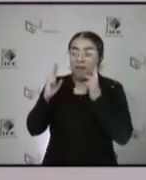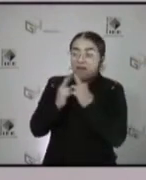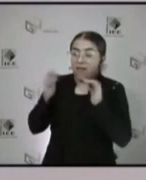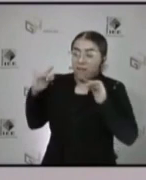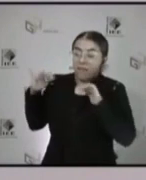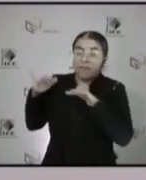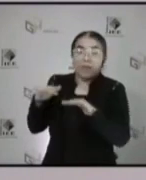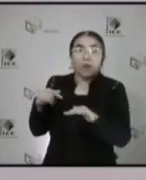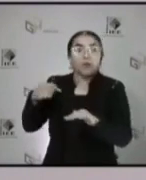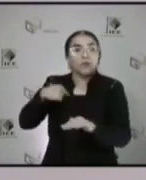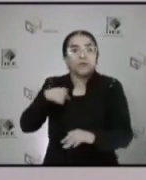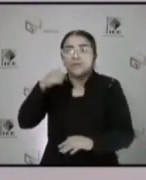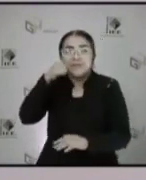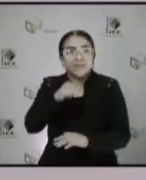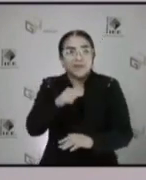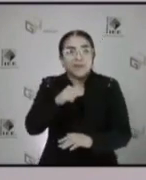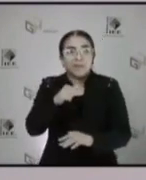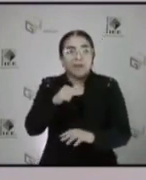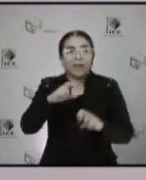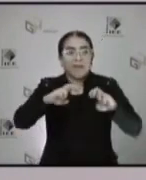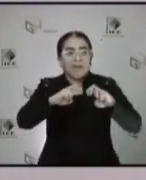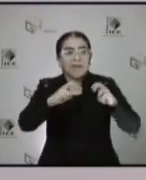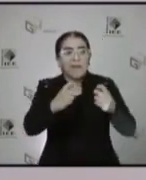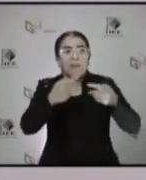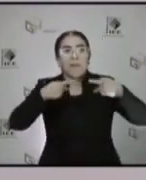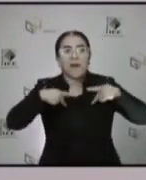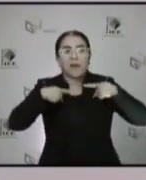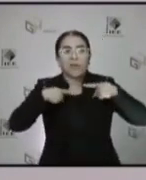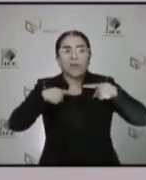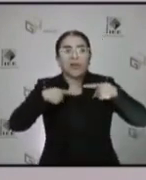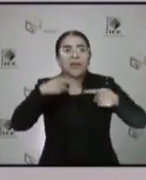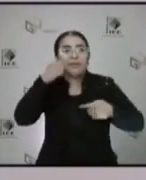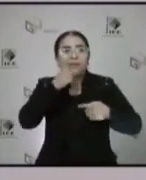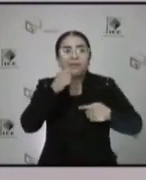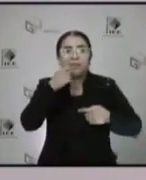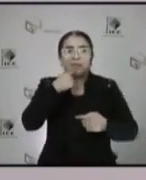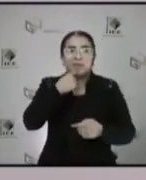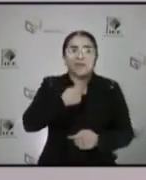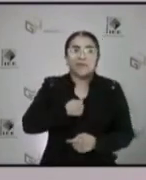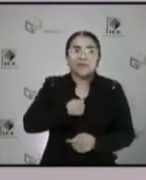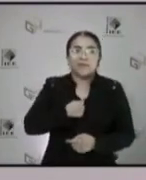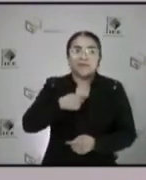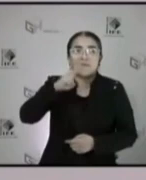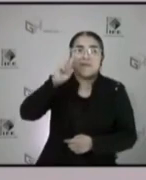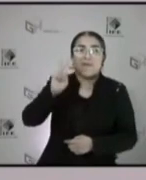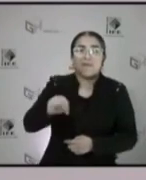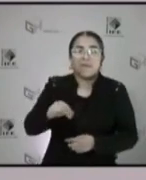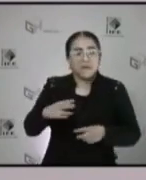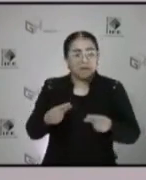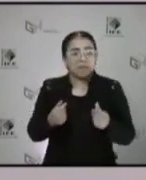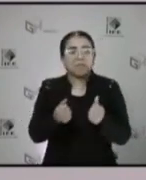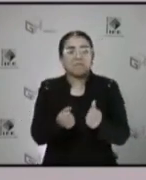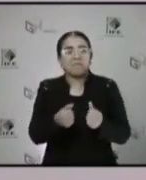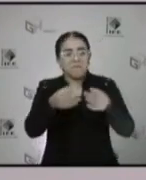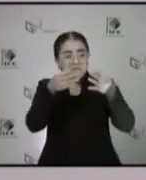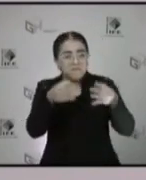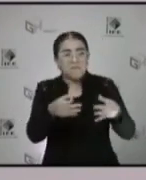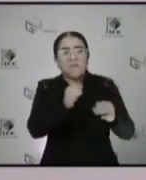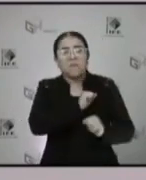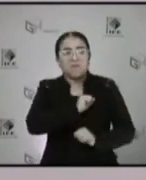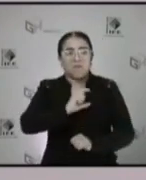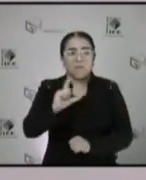he procurado rodearme de gente honesta, responsable, capaz y muy